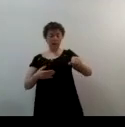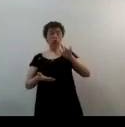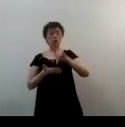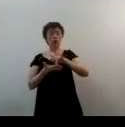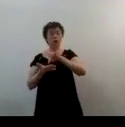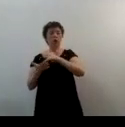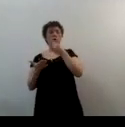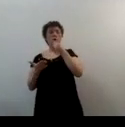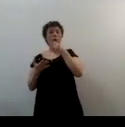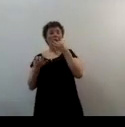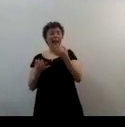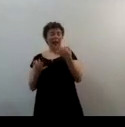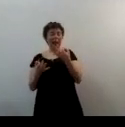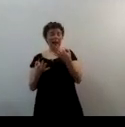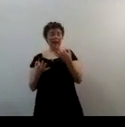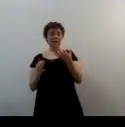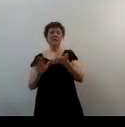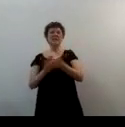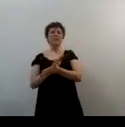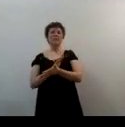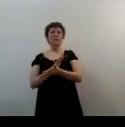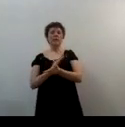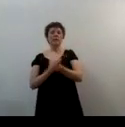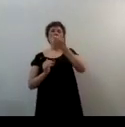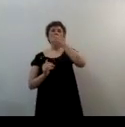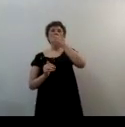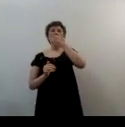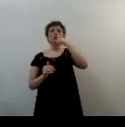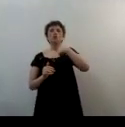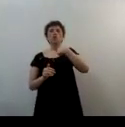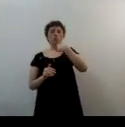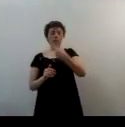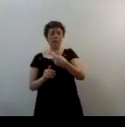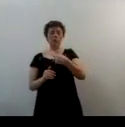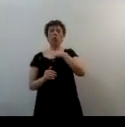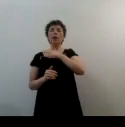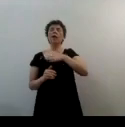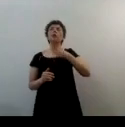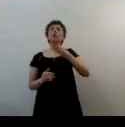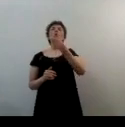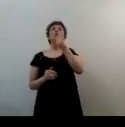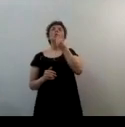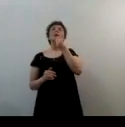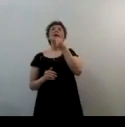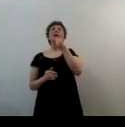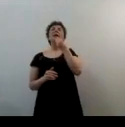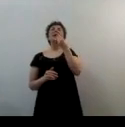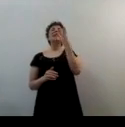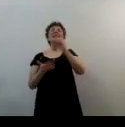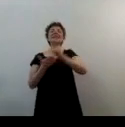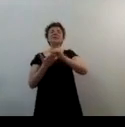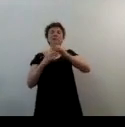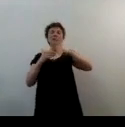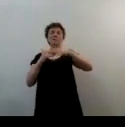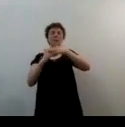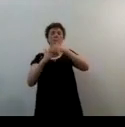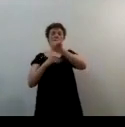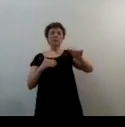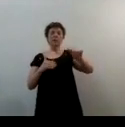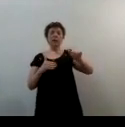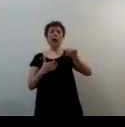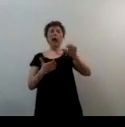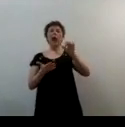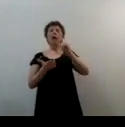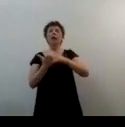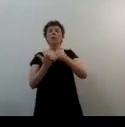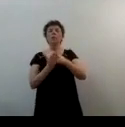qué voy a comer yo a la semana, o sea, decir, que por ejemplo yo te voy a decir, quiero que comas 3 veces como mínimo legumbre a la semana. Y cada uno tiene que decir,